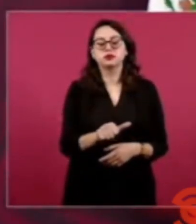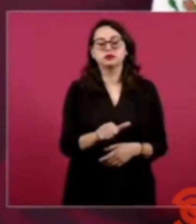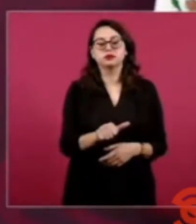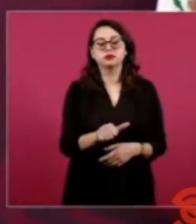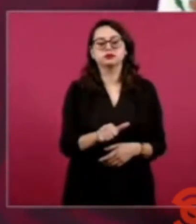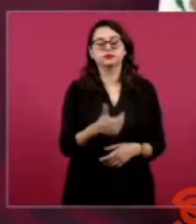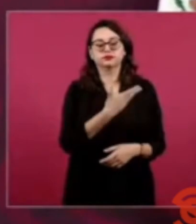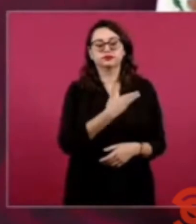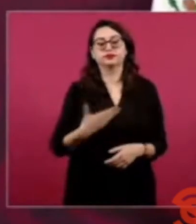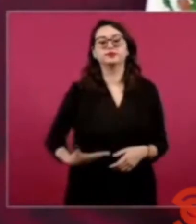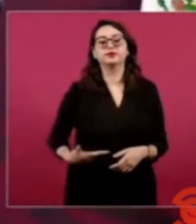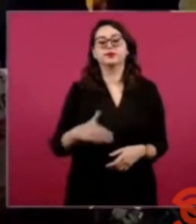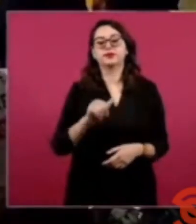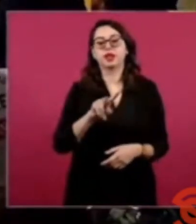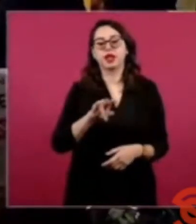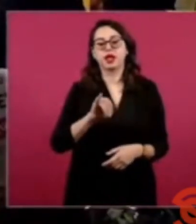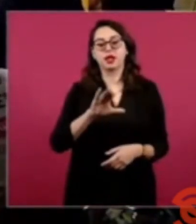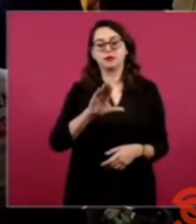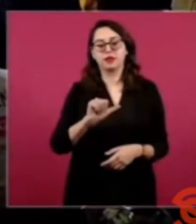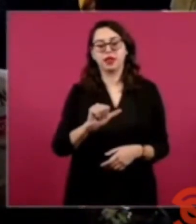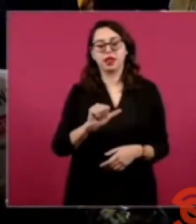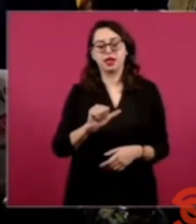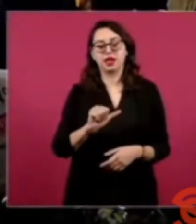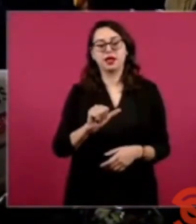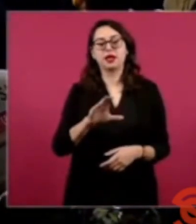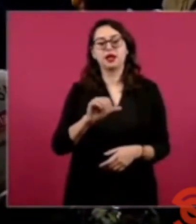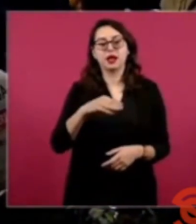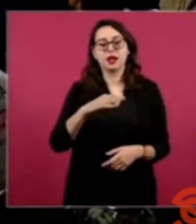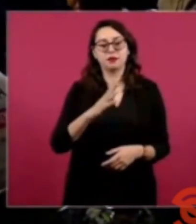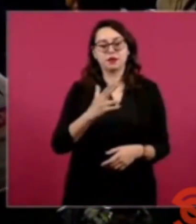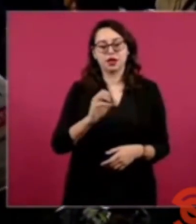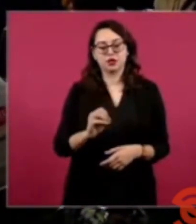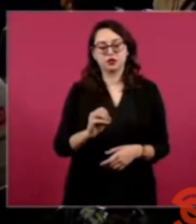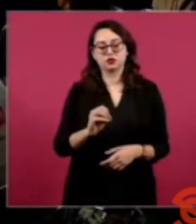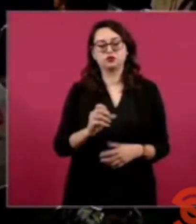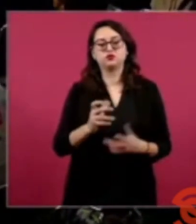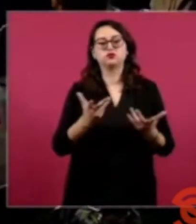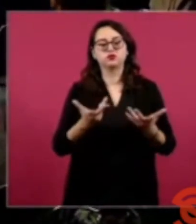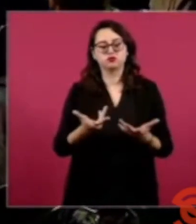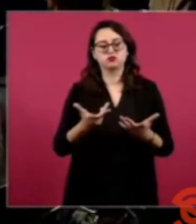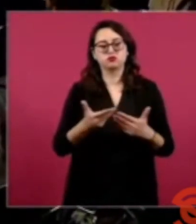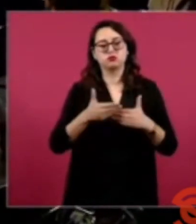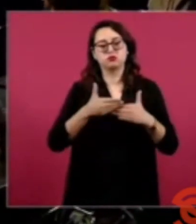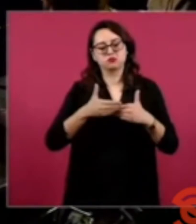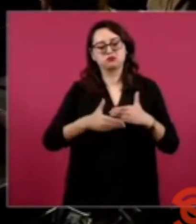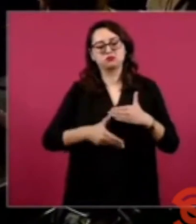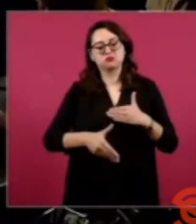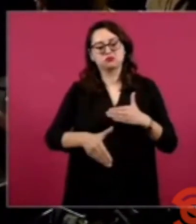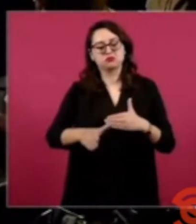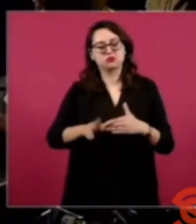Ávila Camacho, se va moderando la línea revolucionaria.